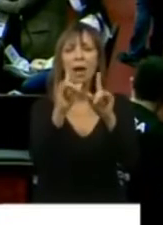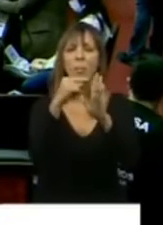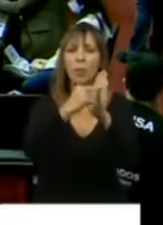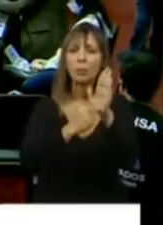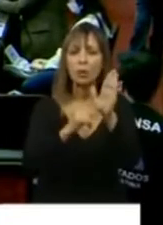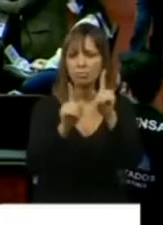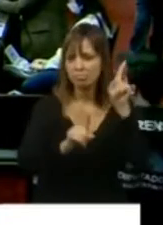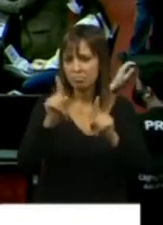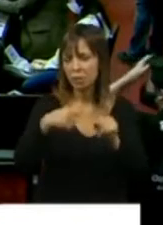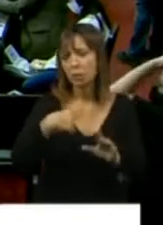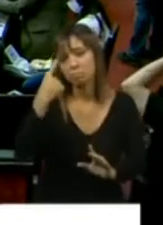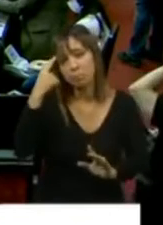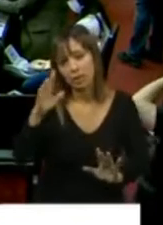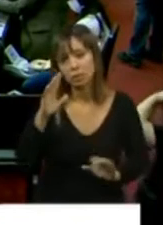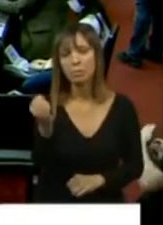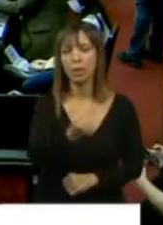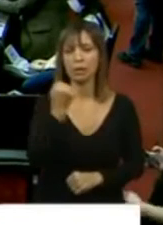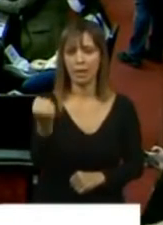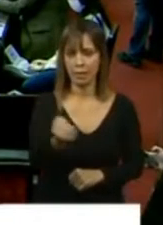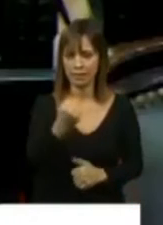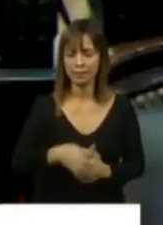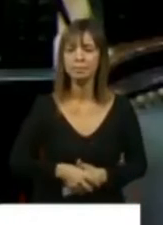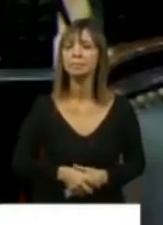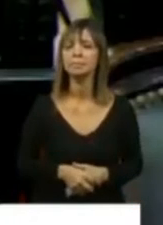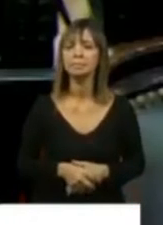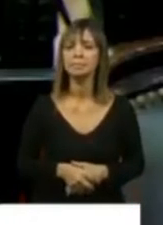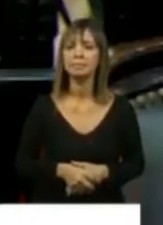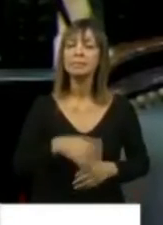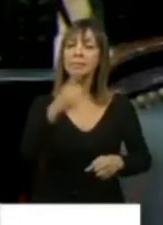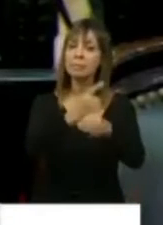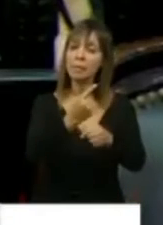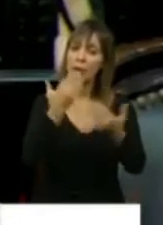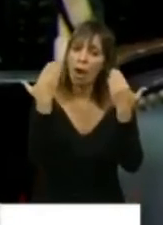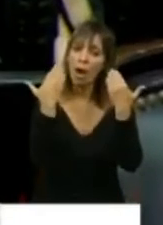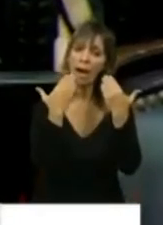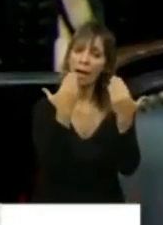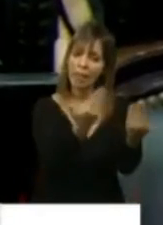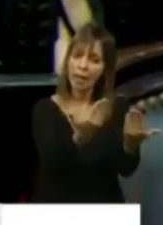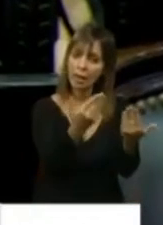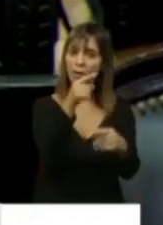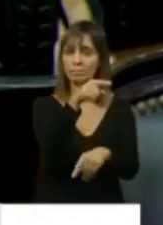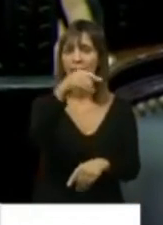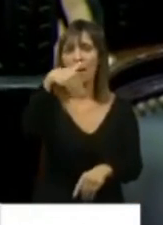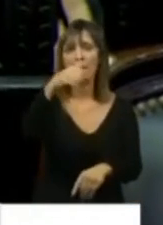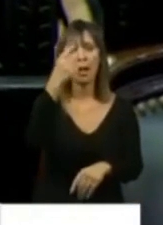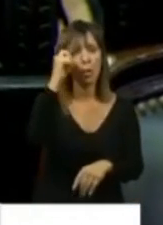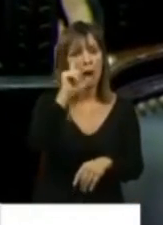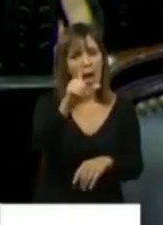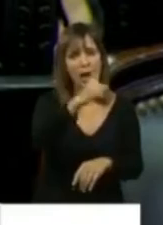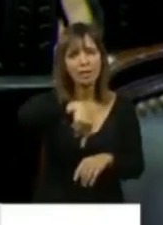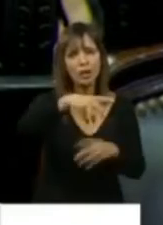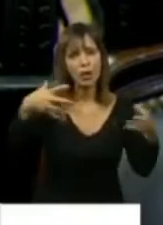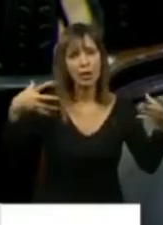parecen importantes primero quiero agradecerle a manuel ya todo el equipo de